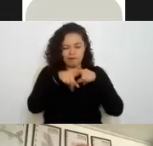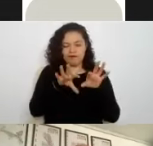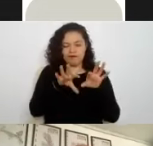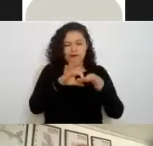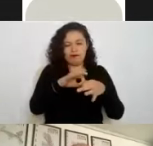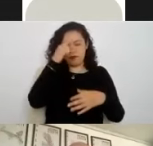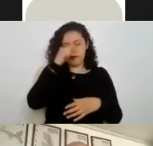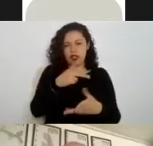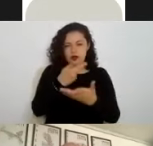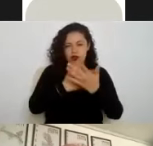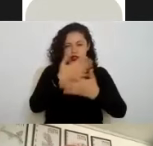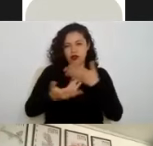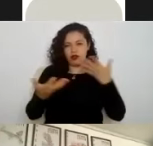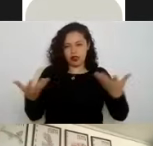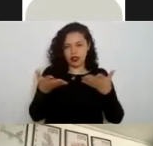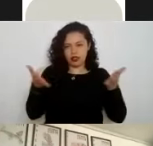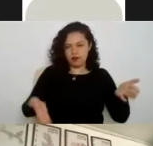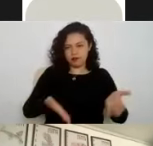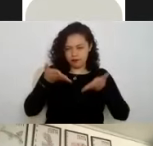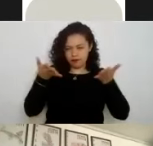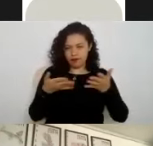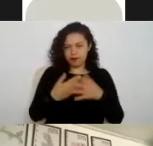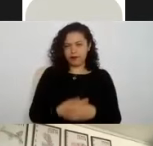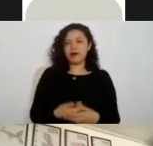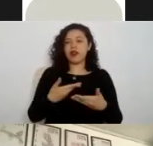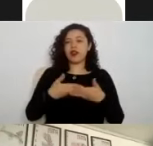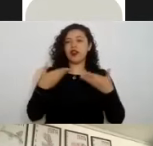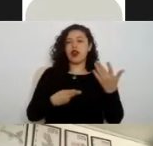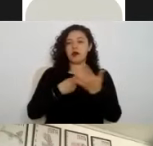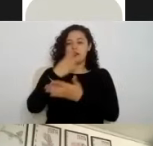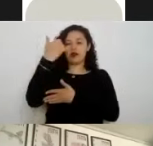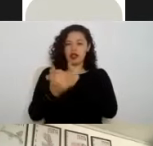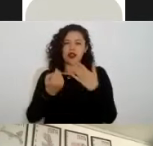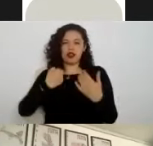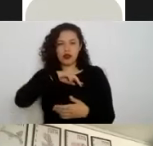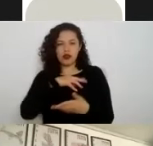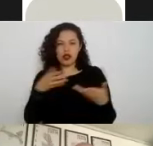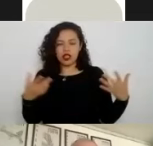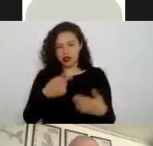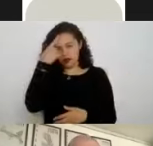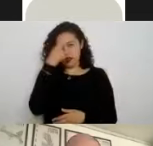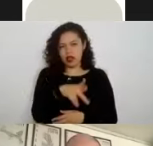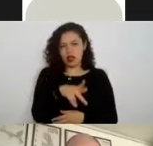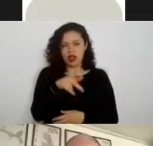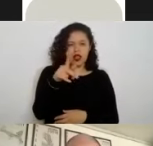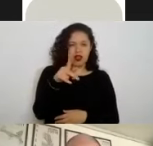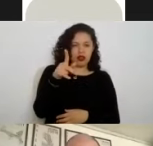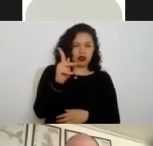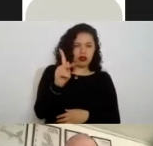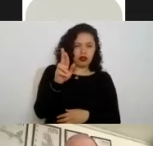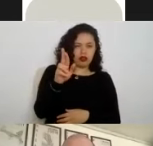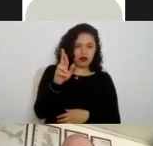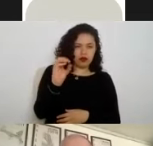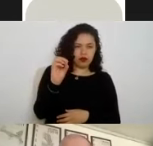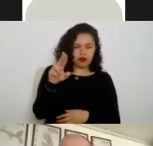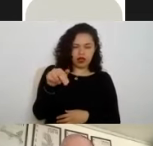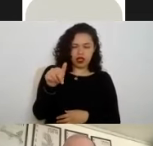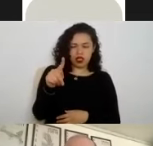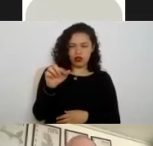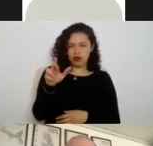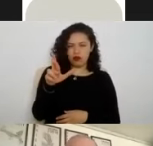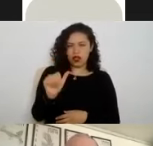de proyectos. Entonces, este proyecto lo hicimos con Pronatura para que la gente compense su huella